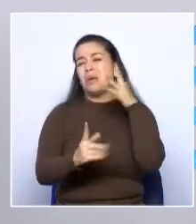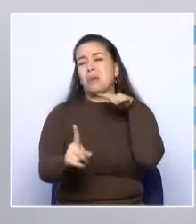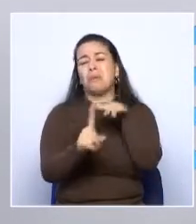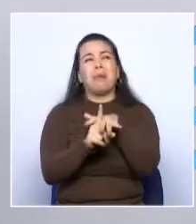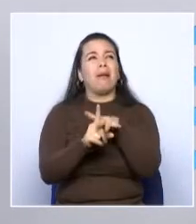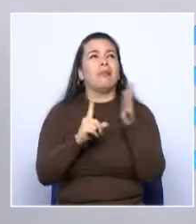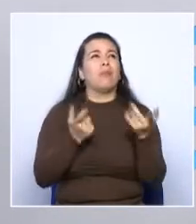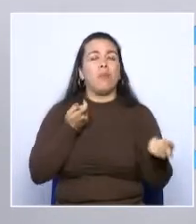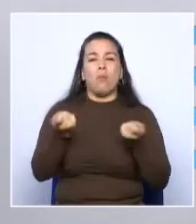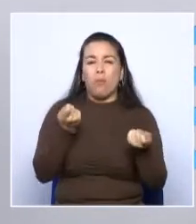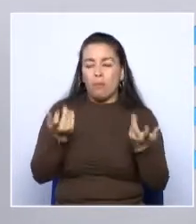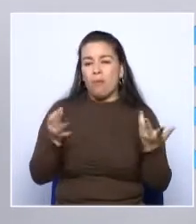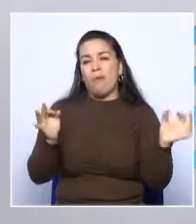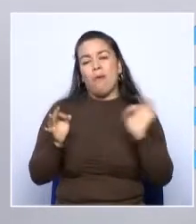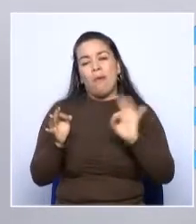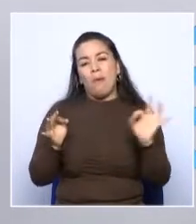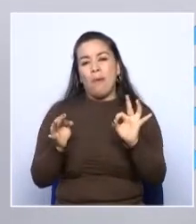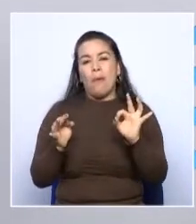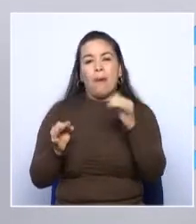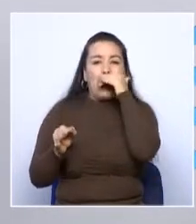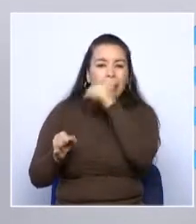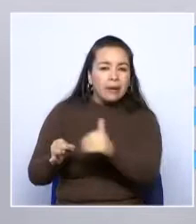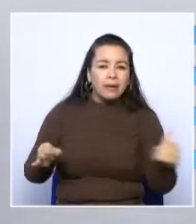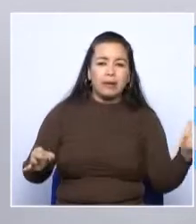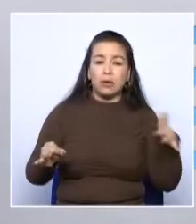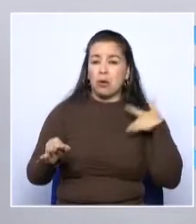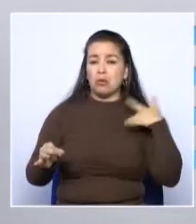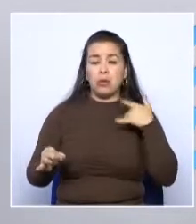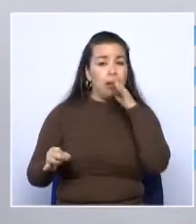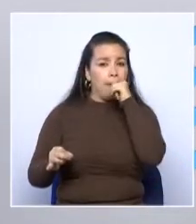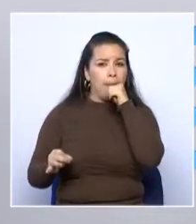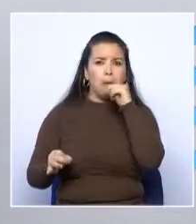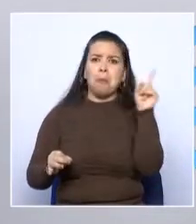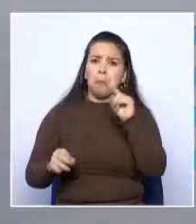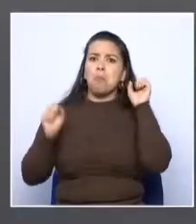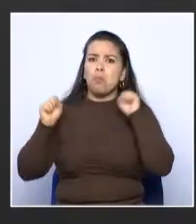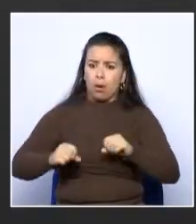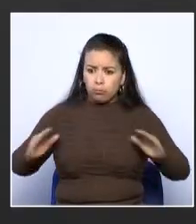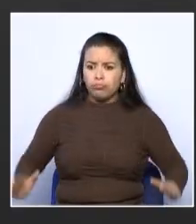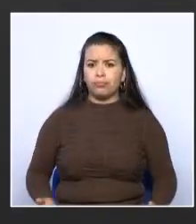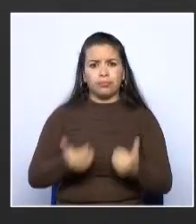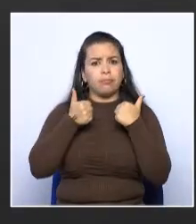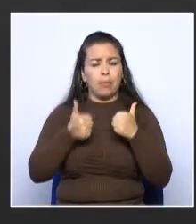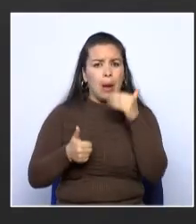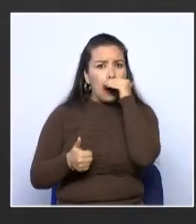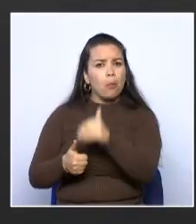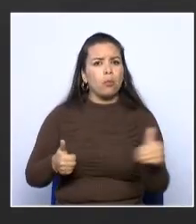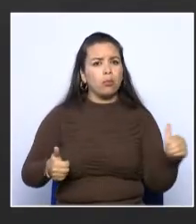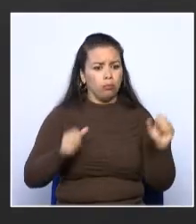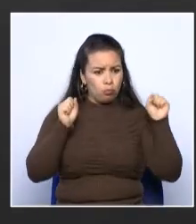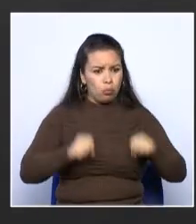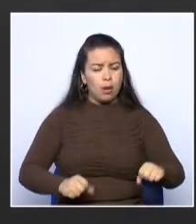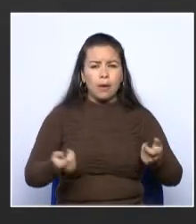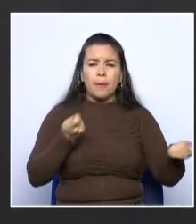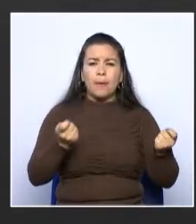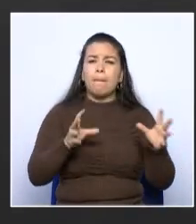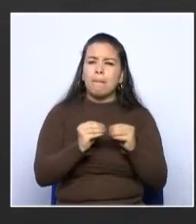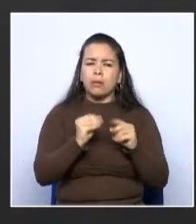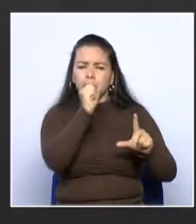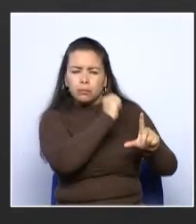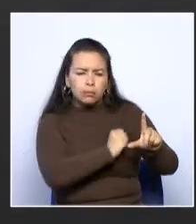un control, o que porque el niño no siente nada no se le hace ningún control. Se puede hacer también un control a un niño y también